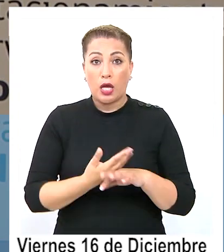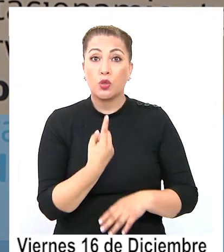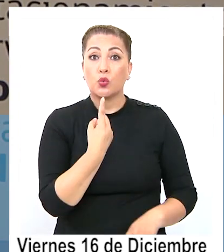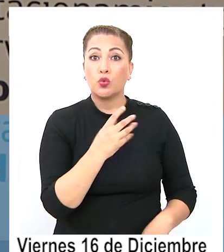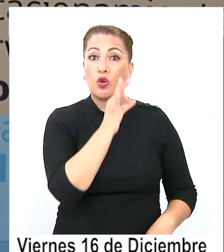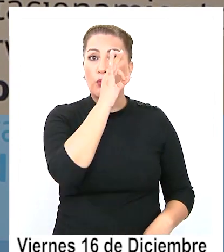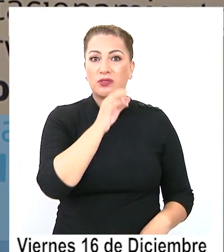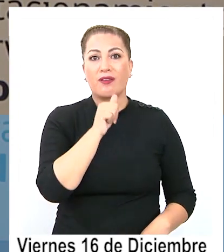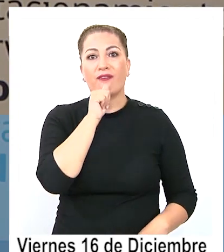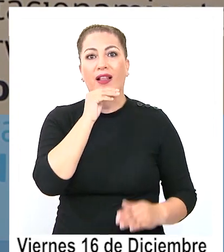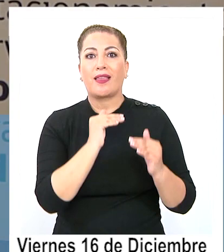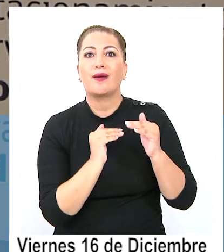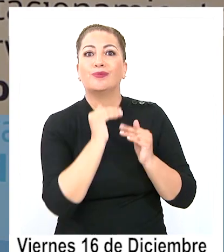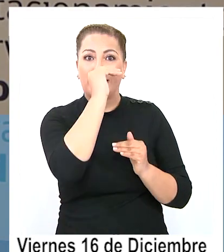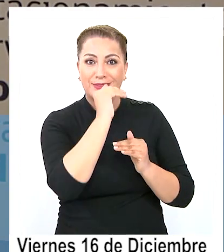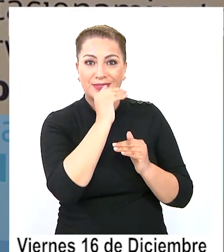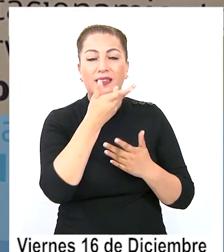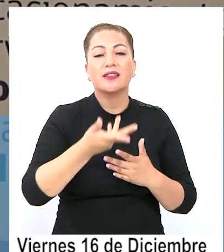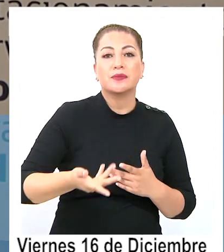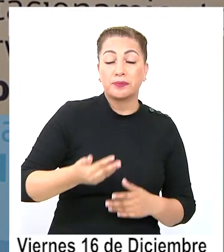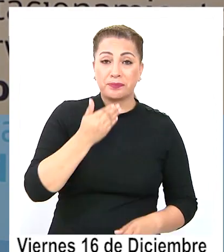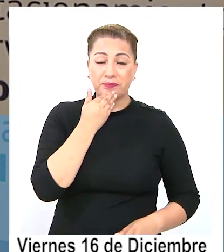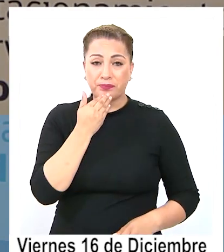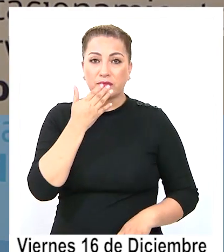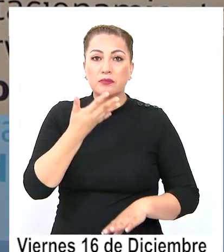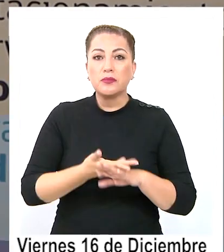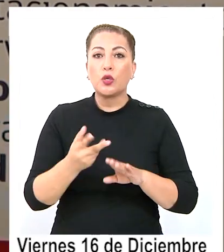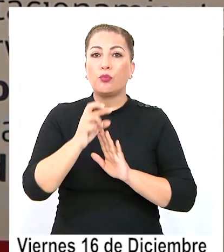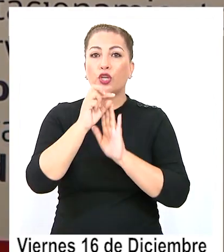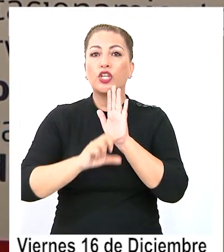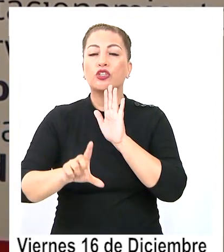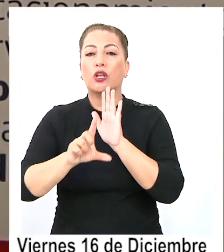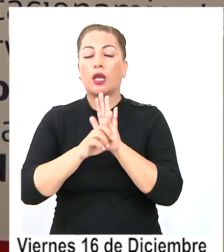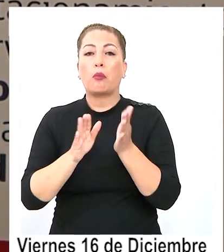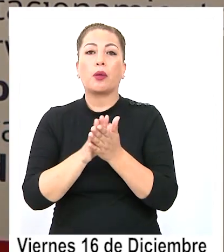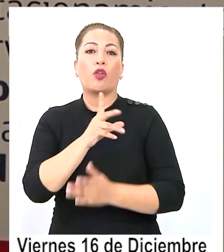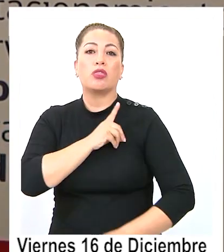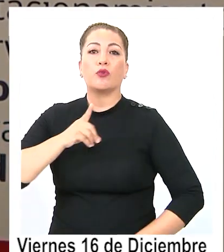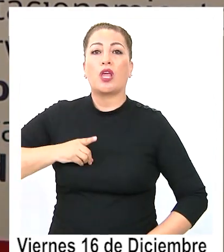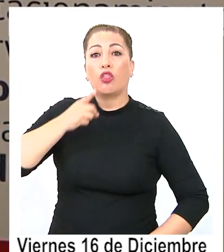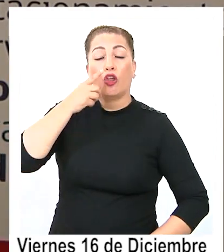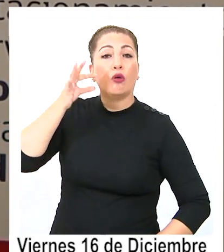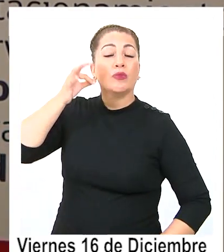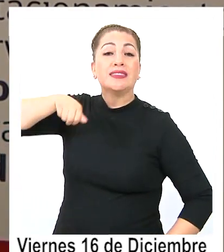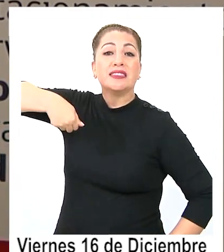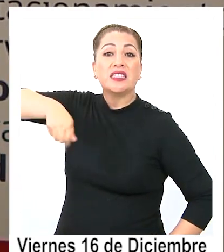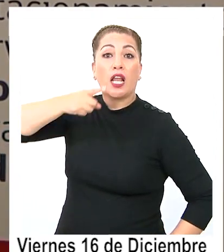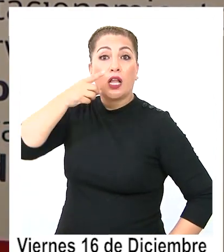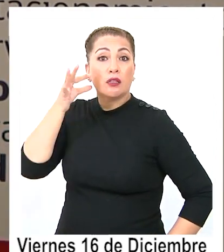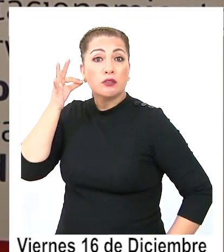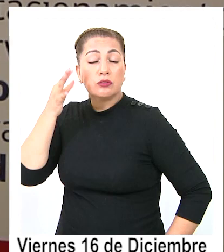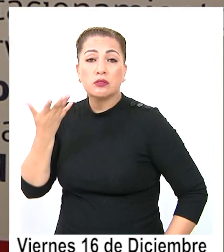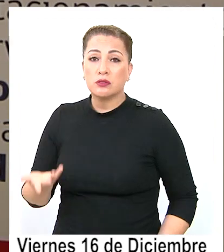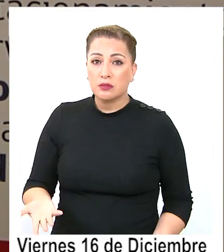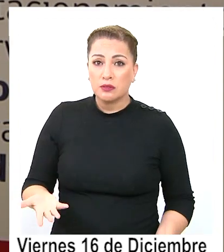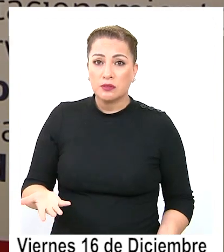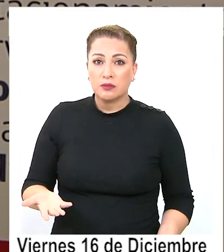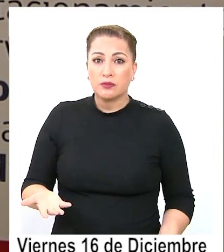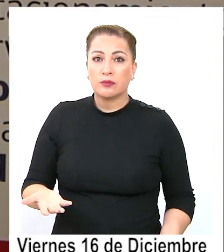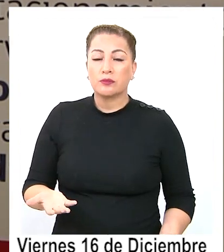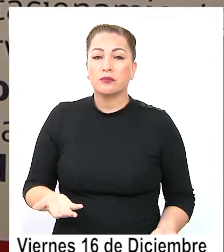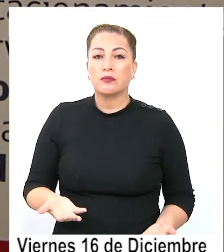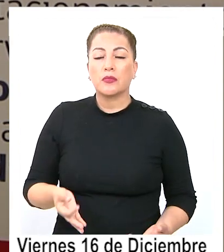1%, nos ha aumentado ese 1%, pero además hay proyectos de ley de diputados, diputadas, de senadores y senadoras que